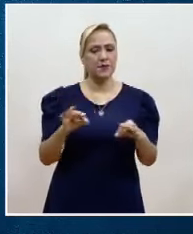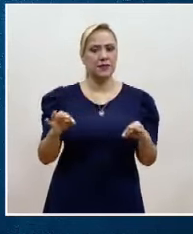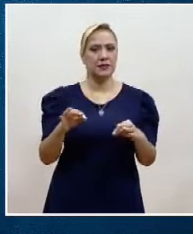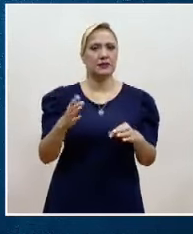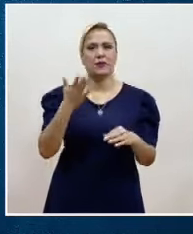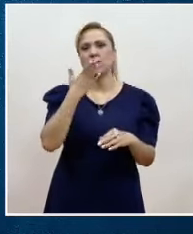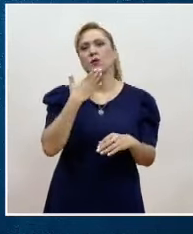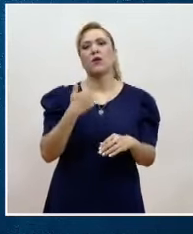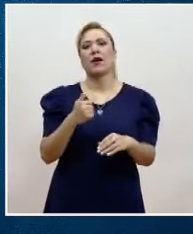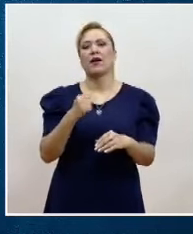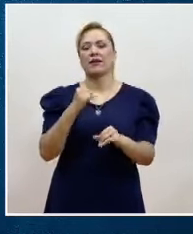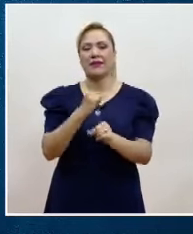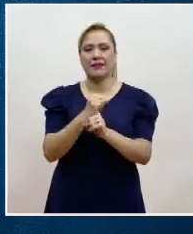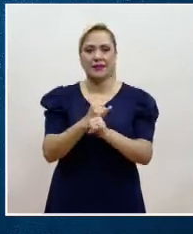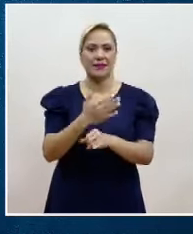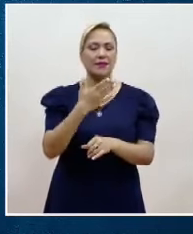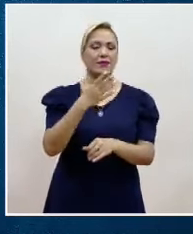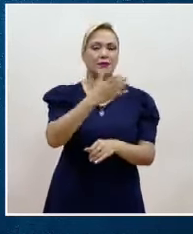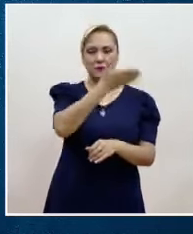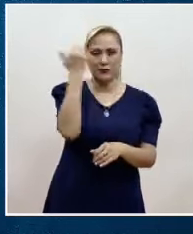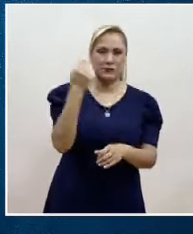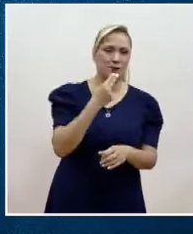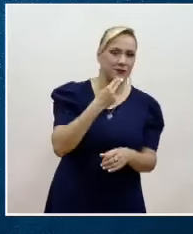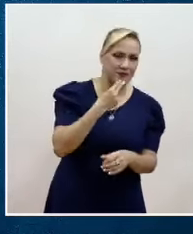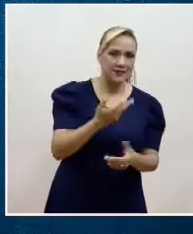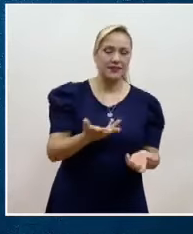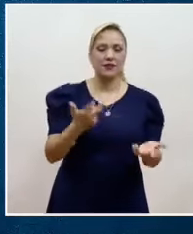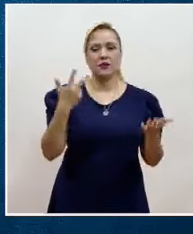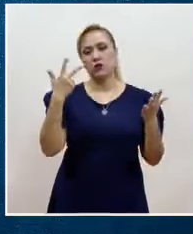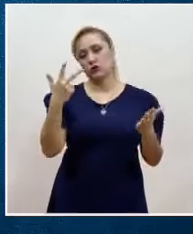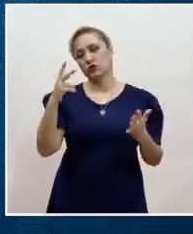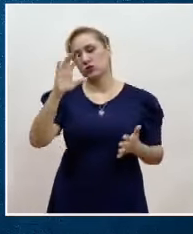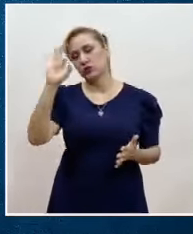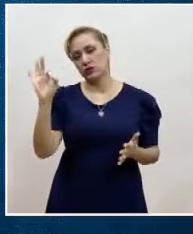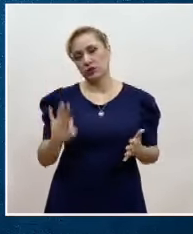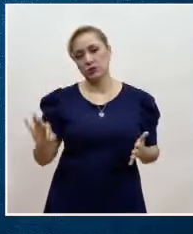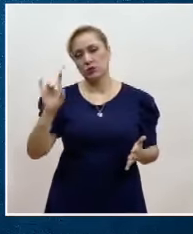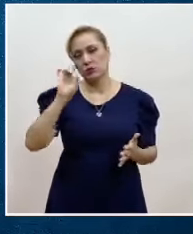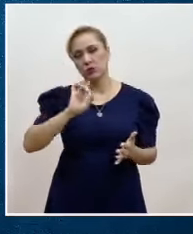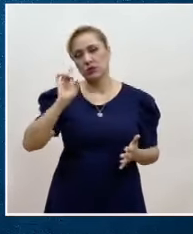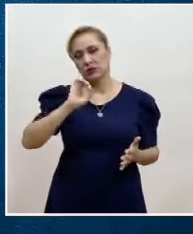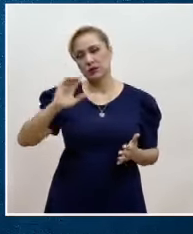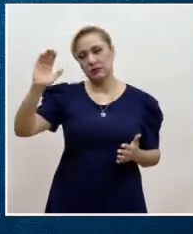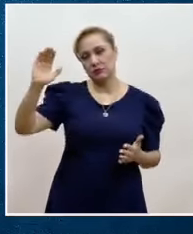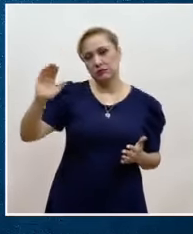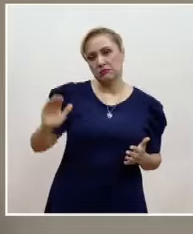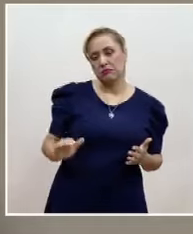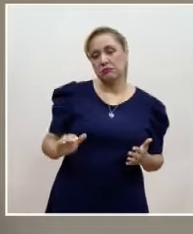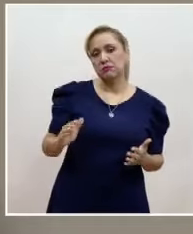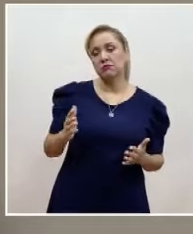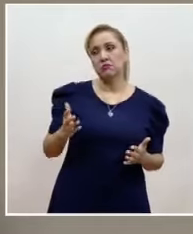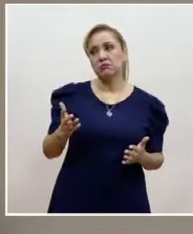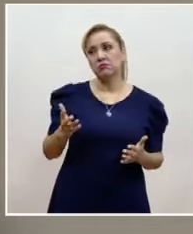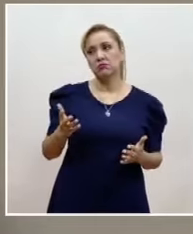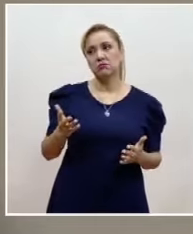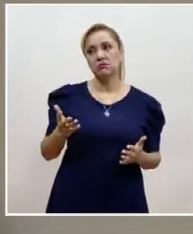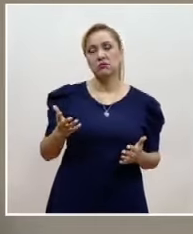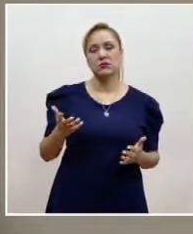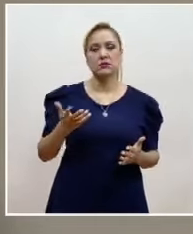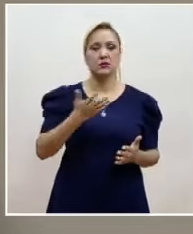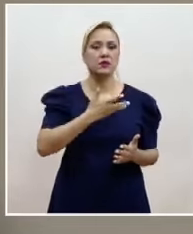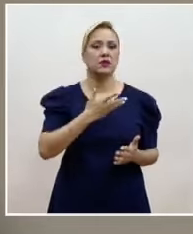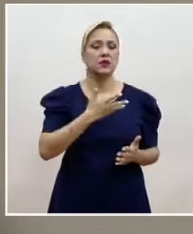es, básicamente sabemos que 8% menos de mujeres las mujeres tienen